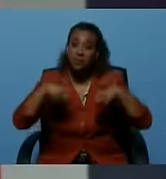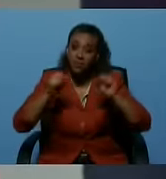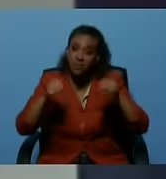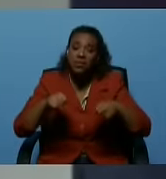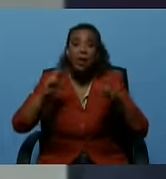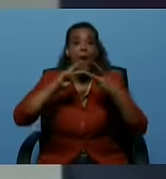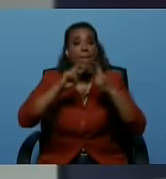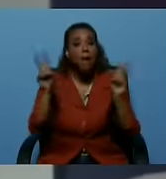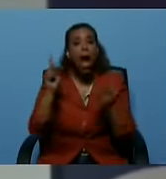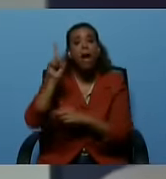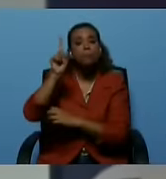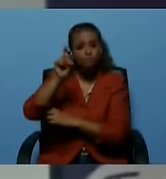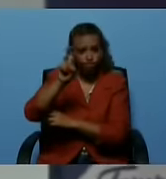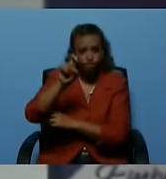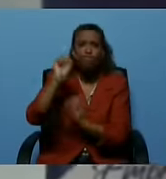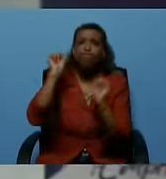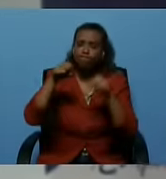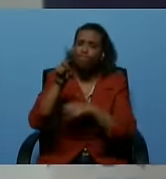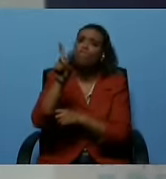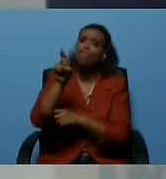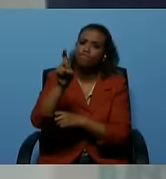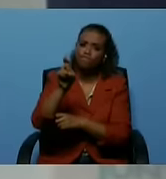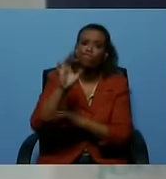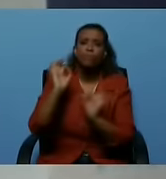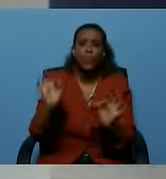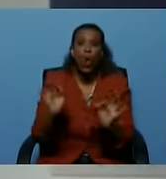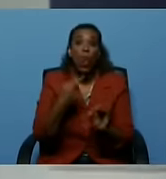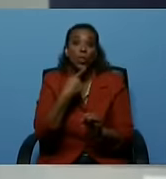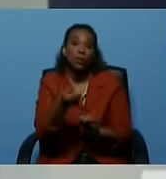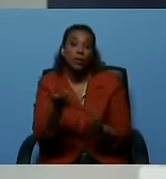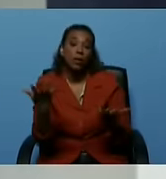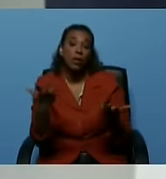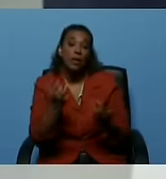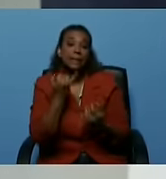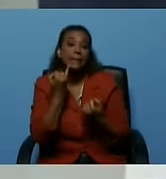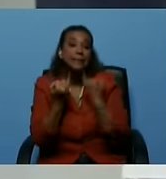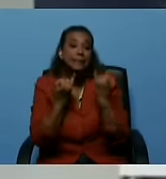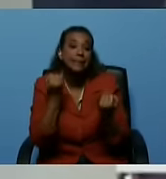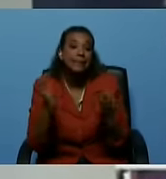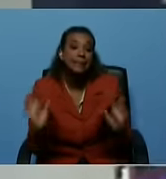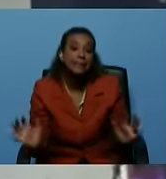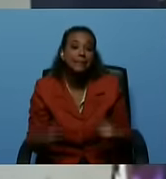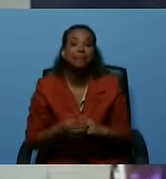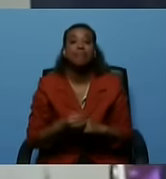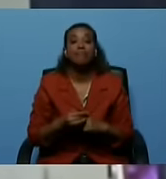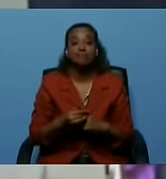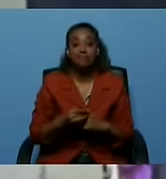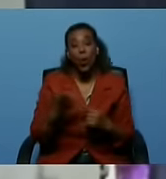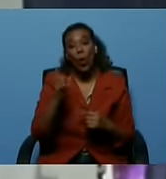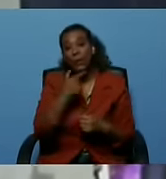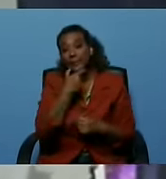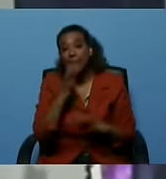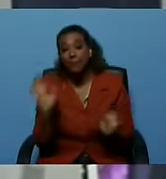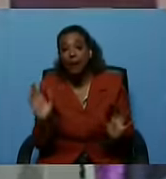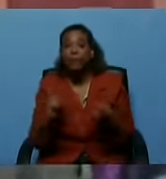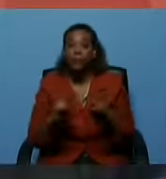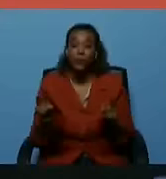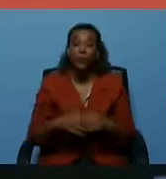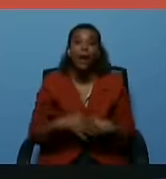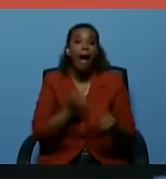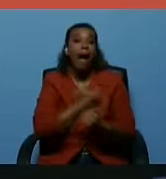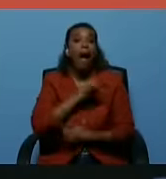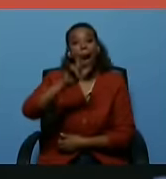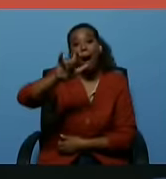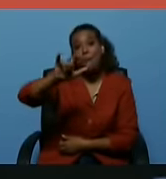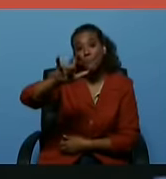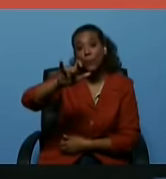paz, paz. O lo digo en inglés, peace, peace, peace. Love